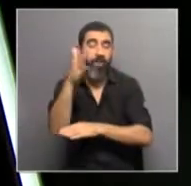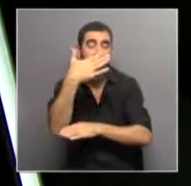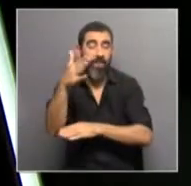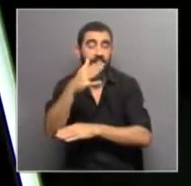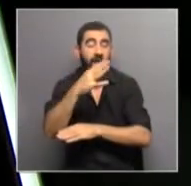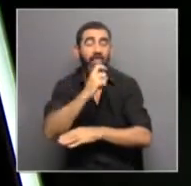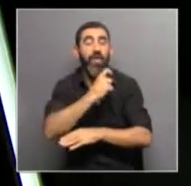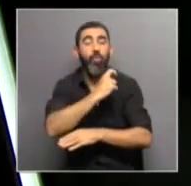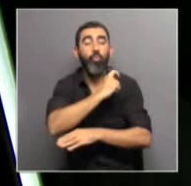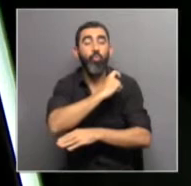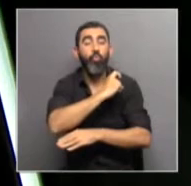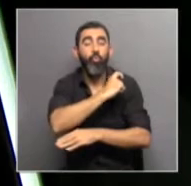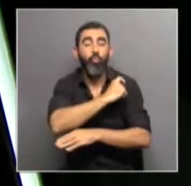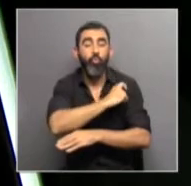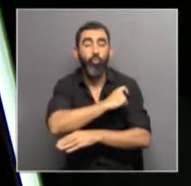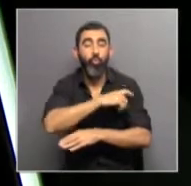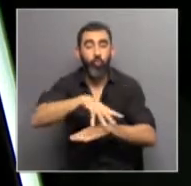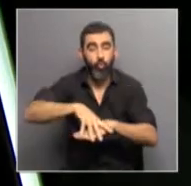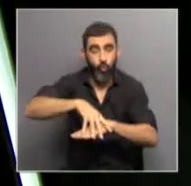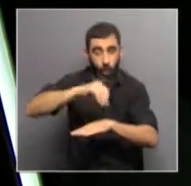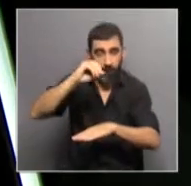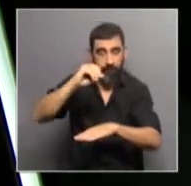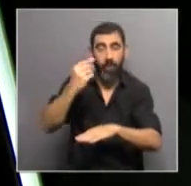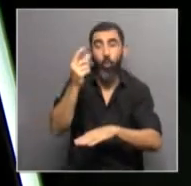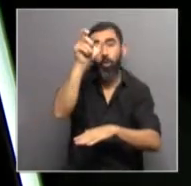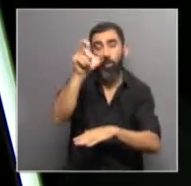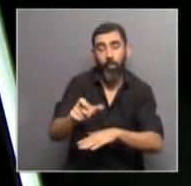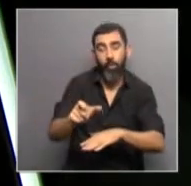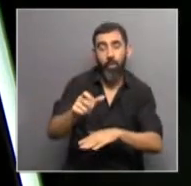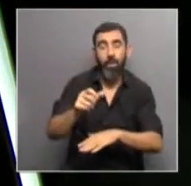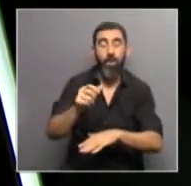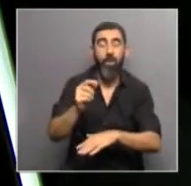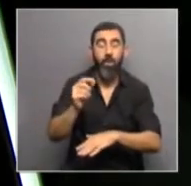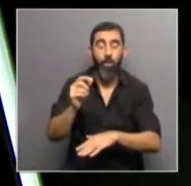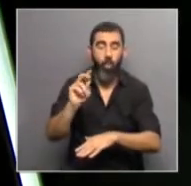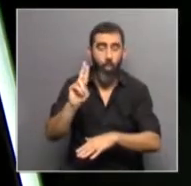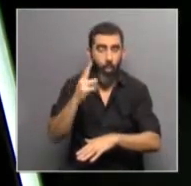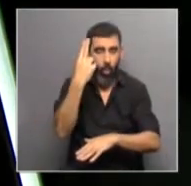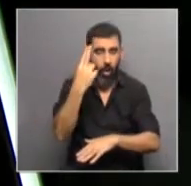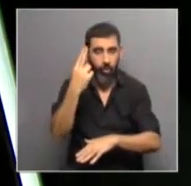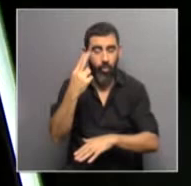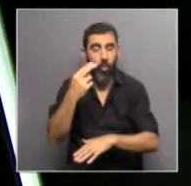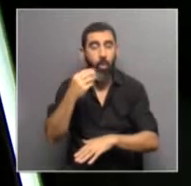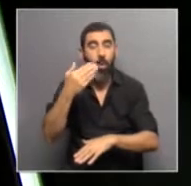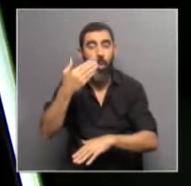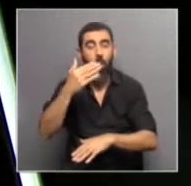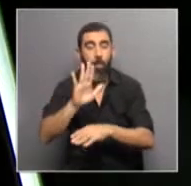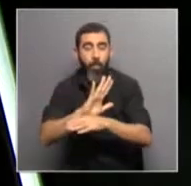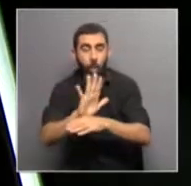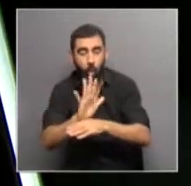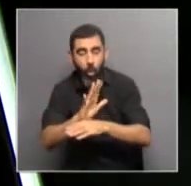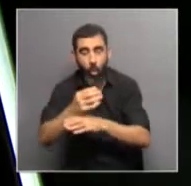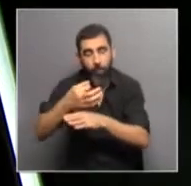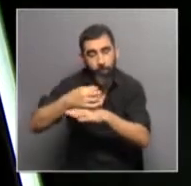está residiendo y trabajando, es el uruguayo Gianfranco Grompone. Es microbiólogo, especializado en